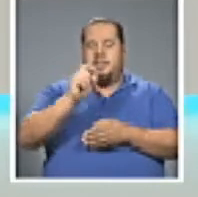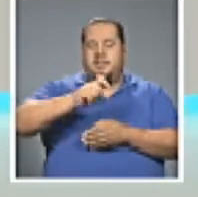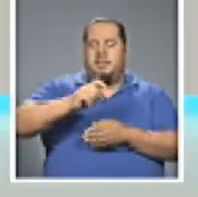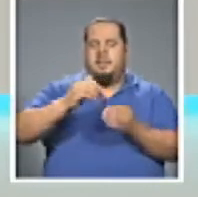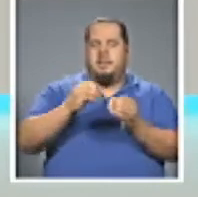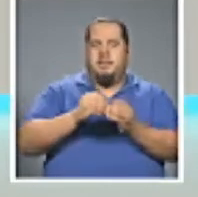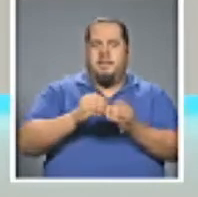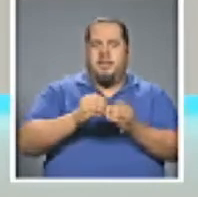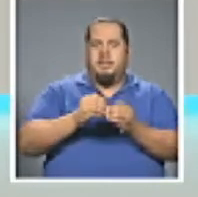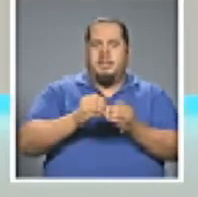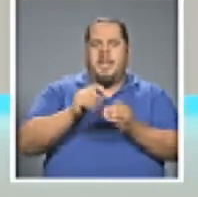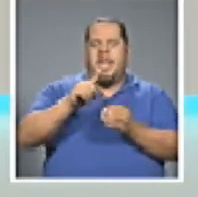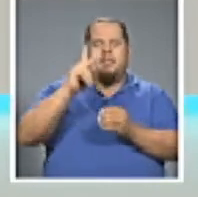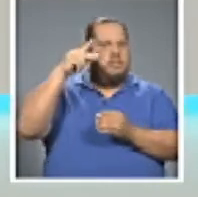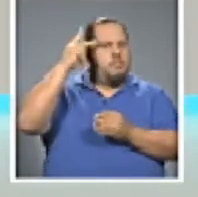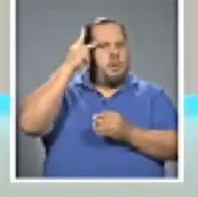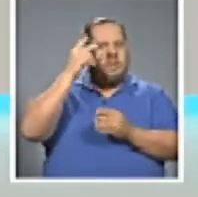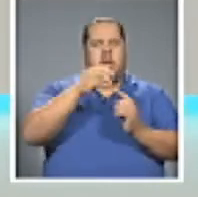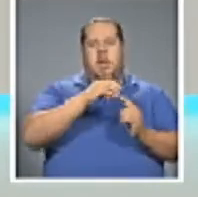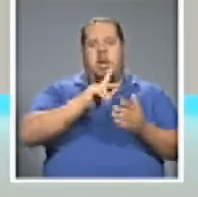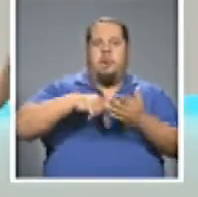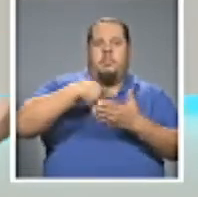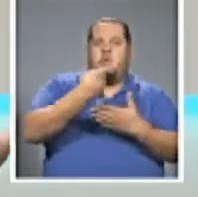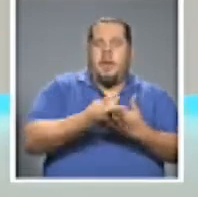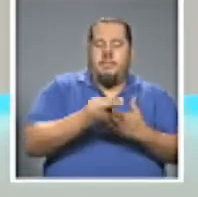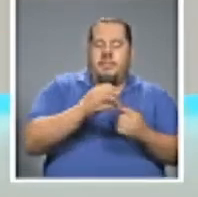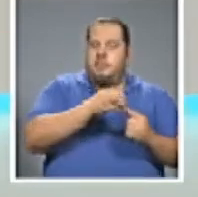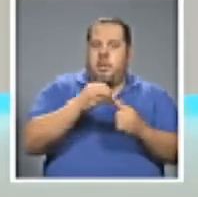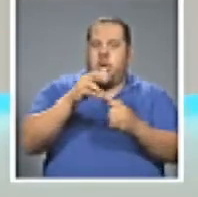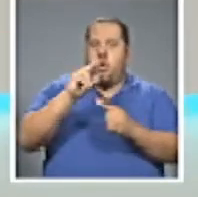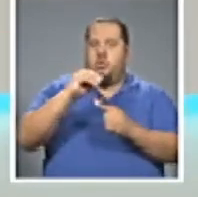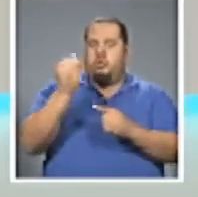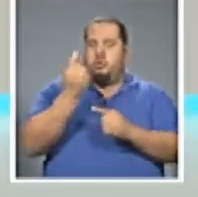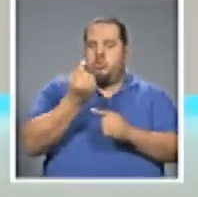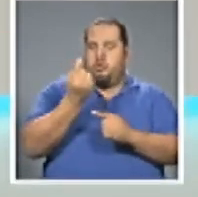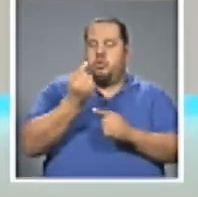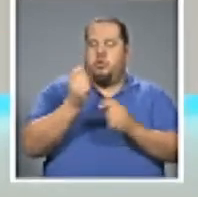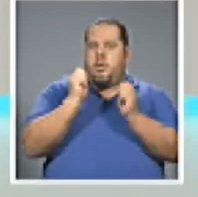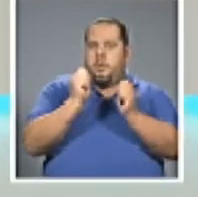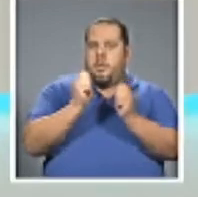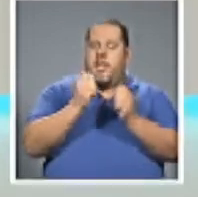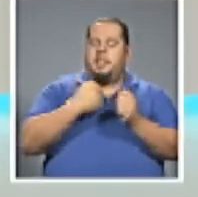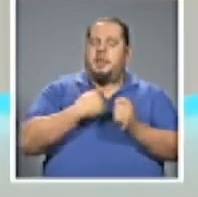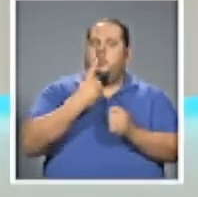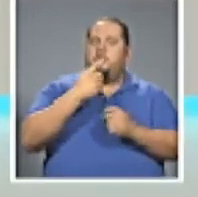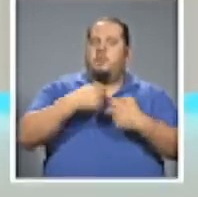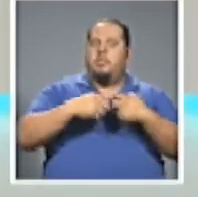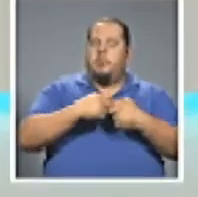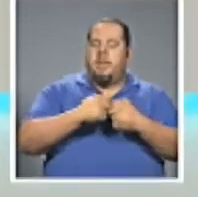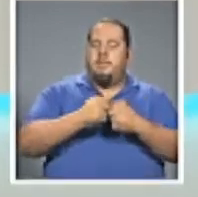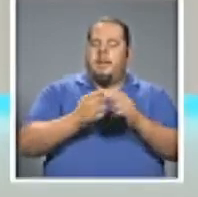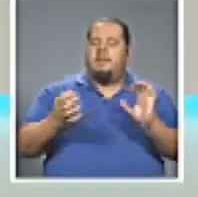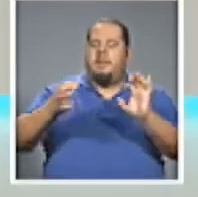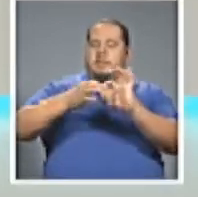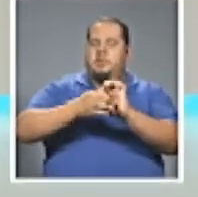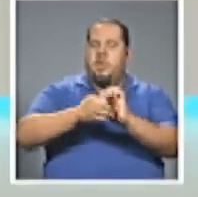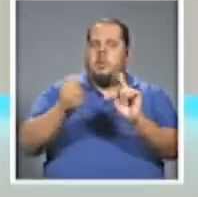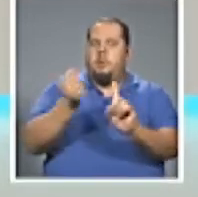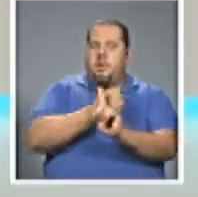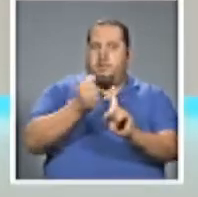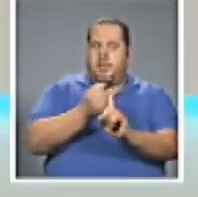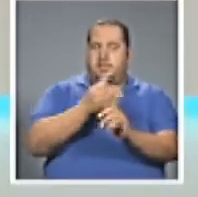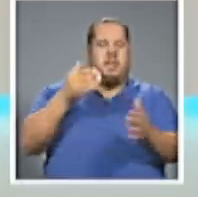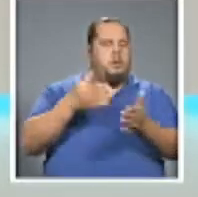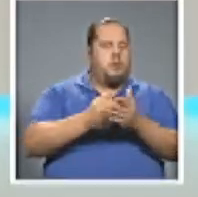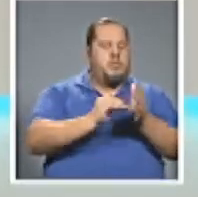programas especializados, no solamente en educación, pero también tenemos un gran problema relacionado con la violencia contra la niñez y la